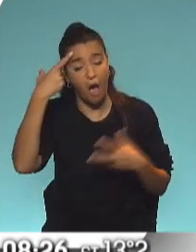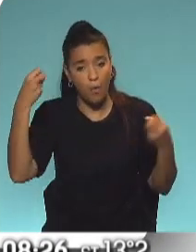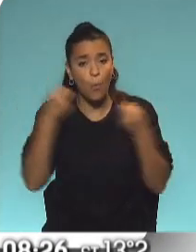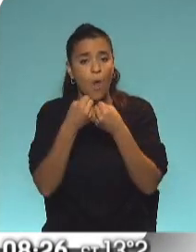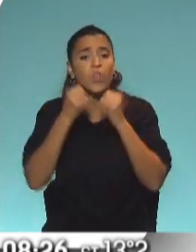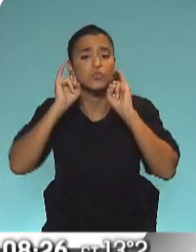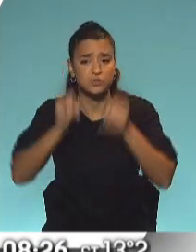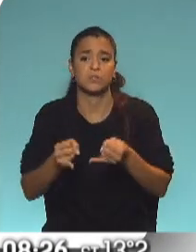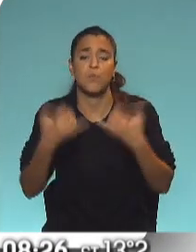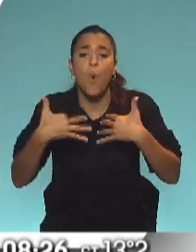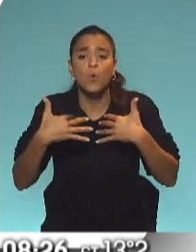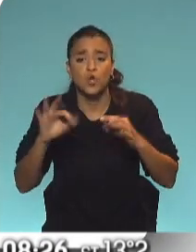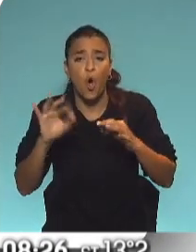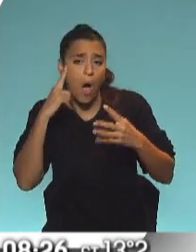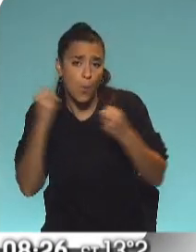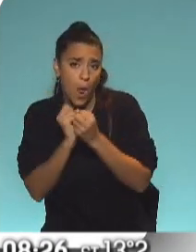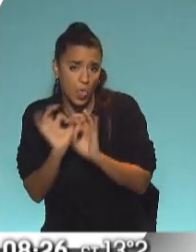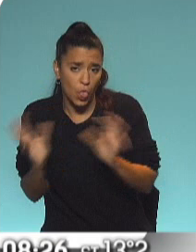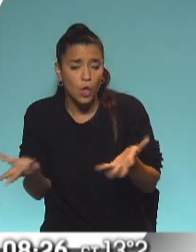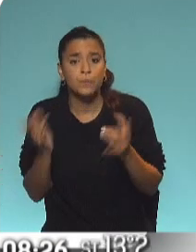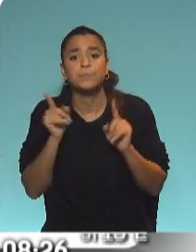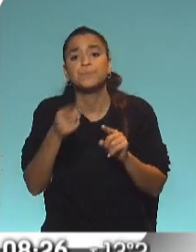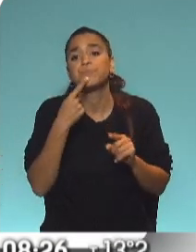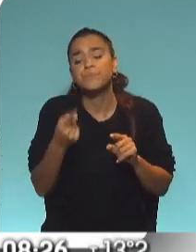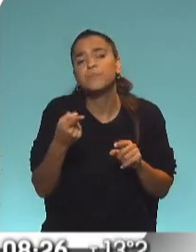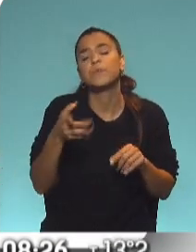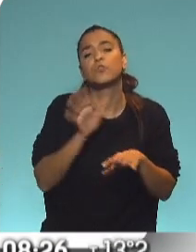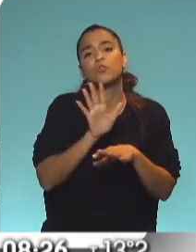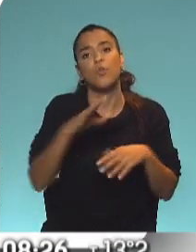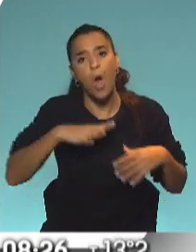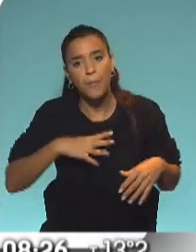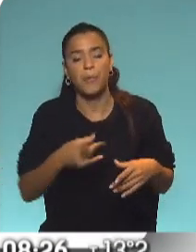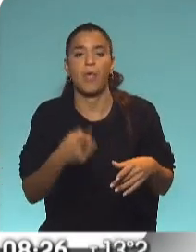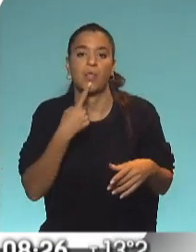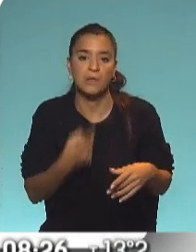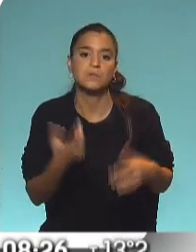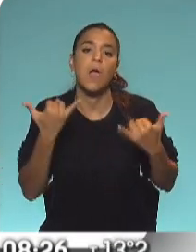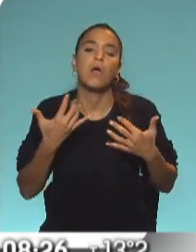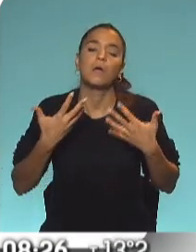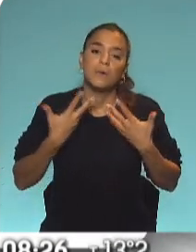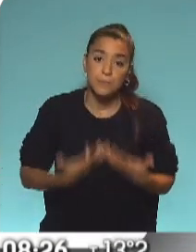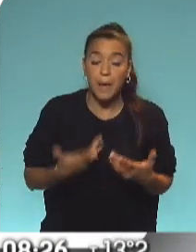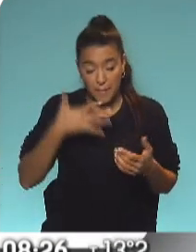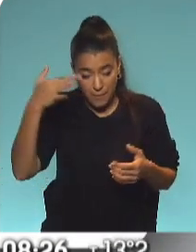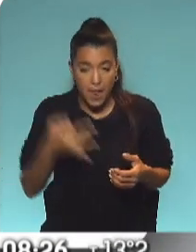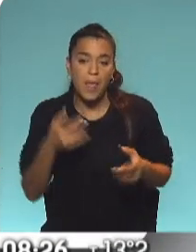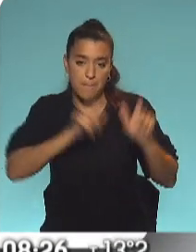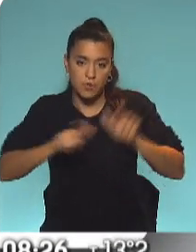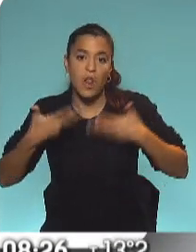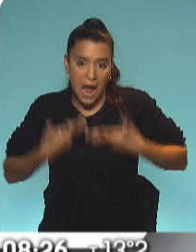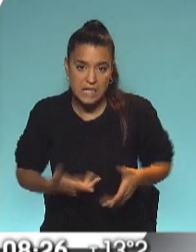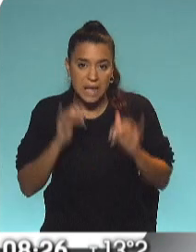acuerdo o de acuerdo. Esto quiere decir que todavía, pese a esto que se insiste con que hay agotamiento, es cierto, hay